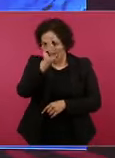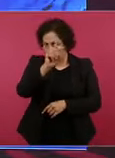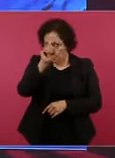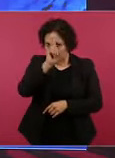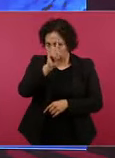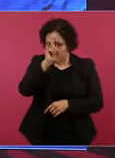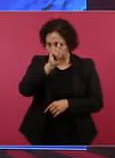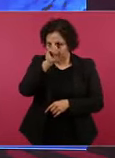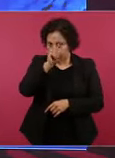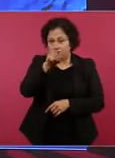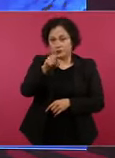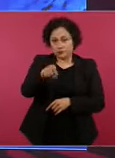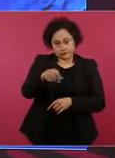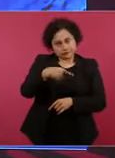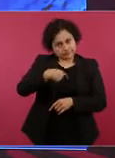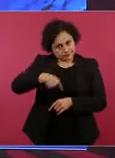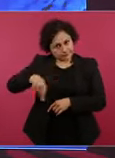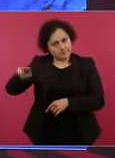vayan.